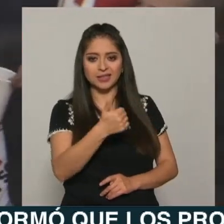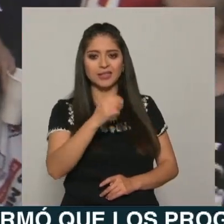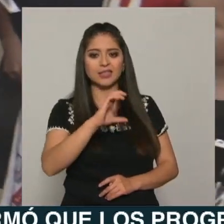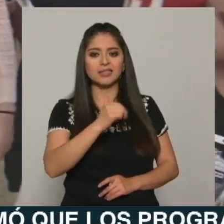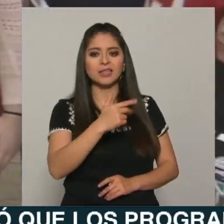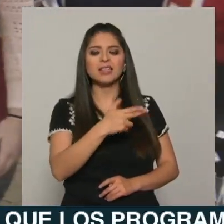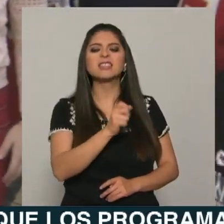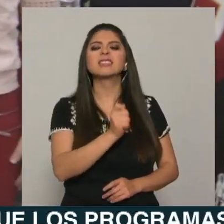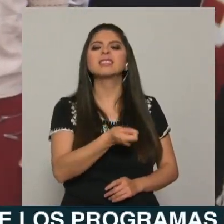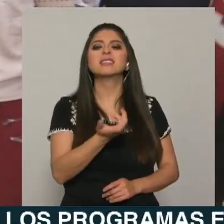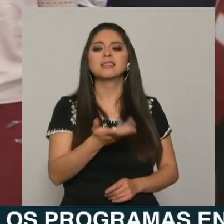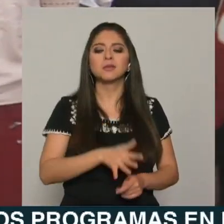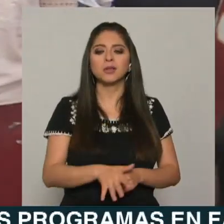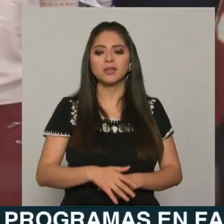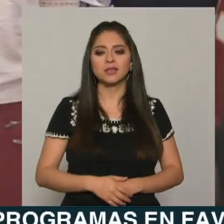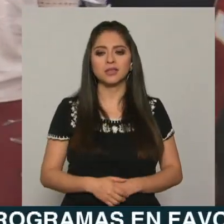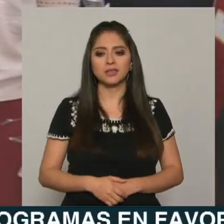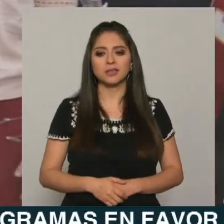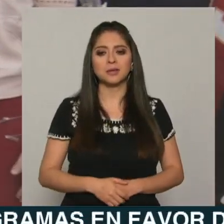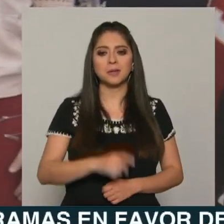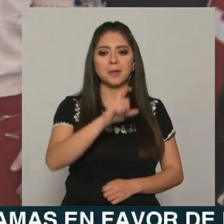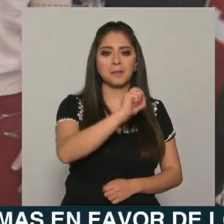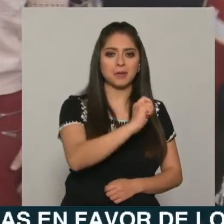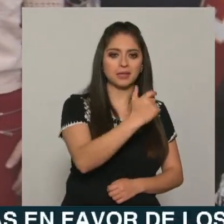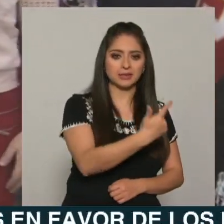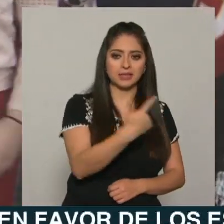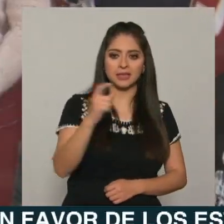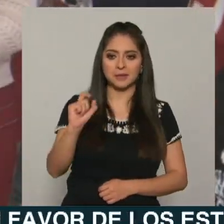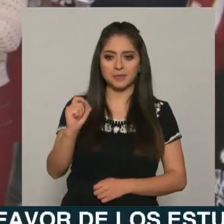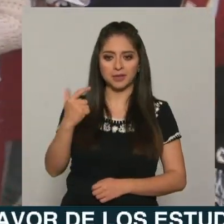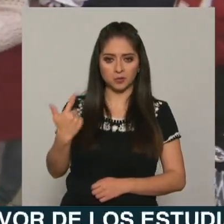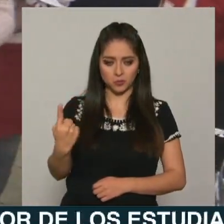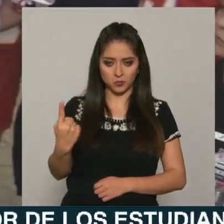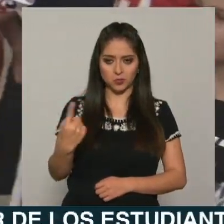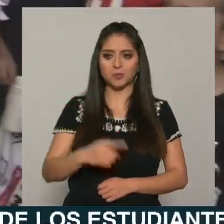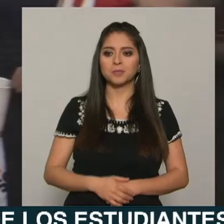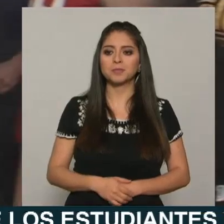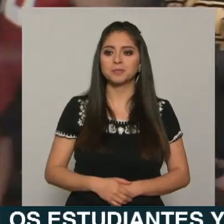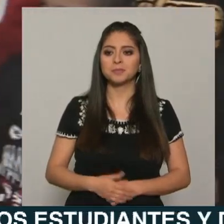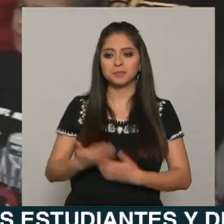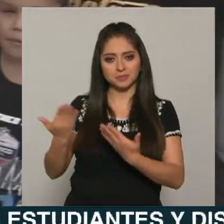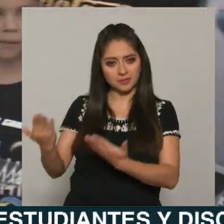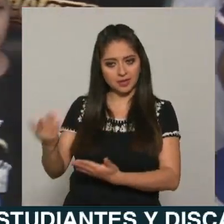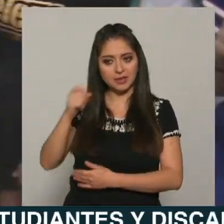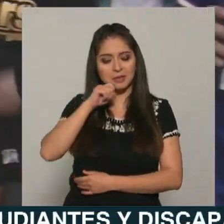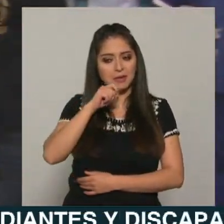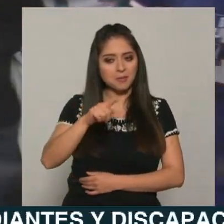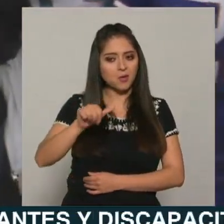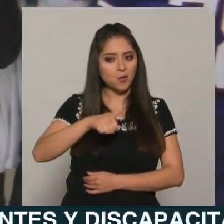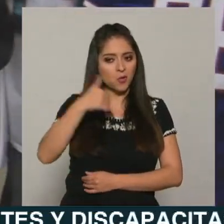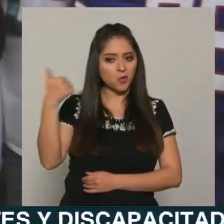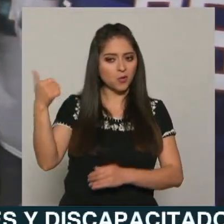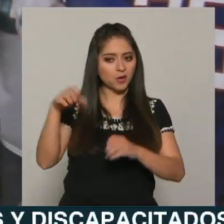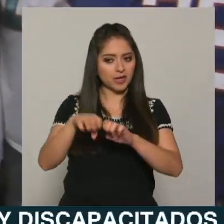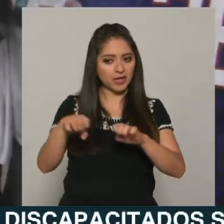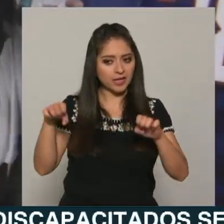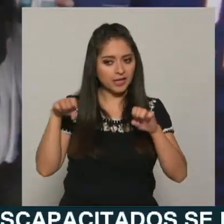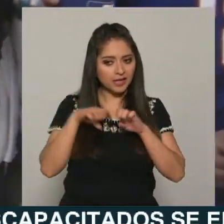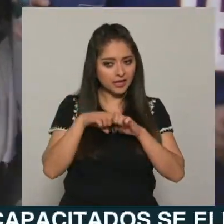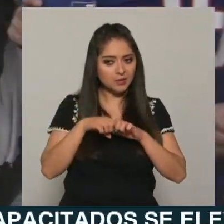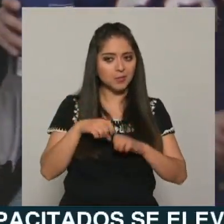va a quedar? Va a quedar 27-21. Ok, y también hay aficionados de otros equipos, no